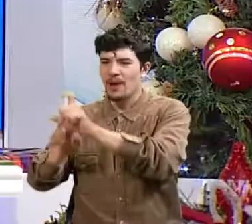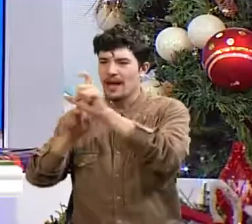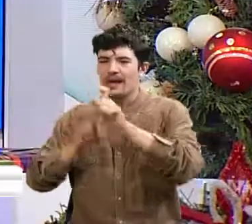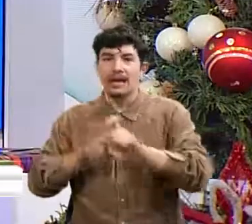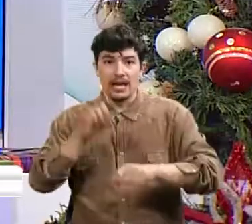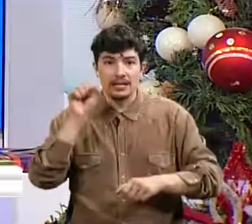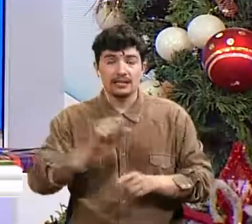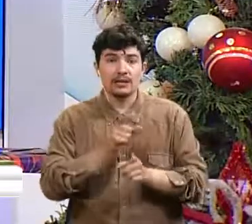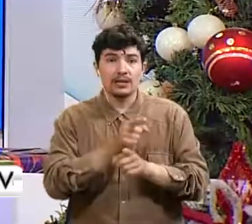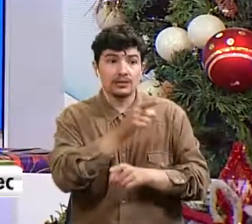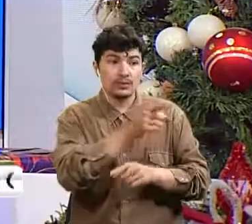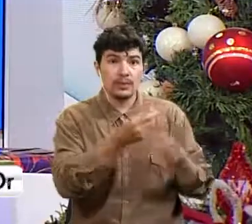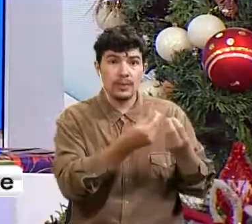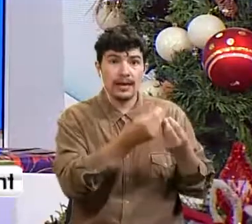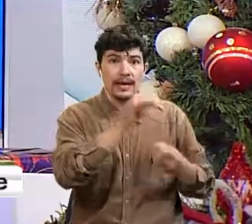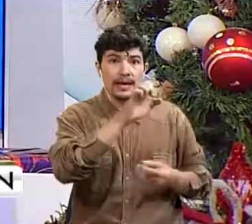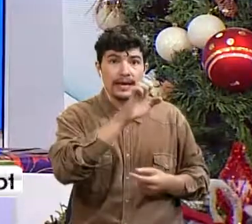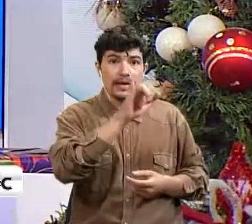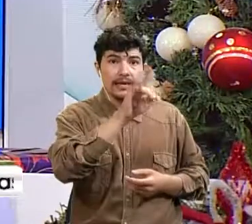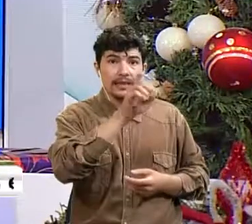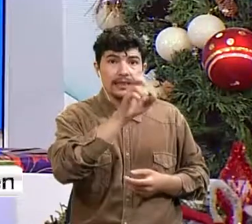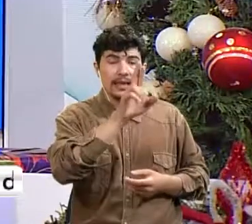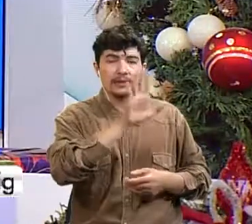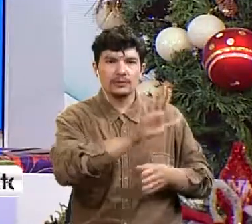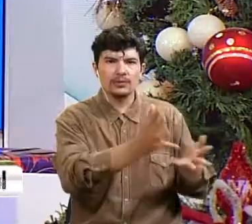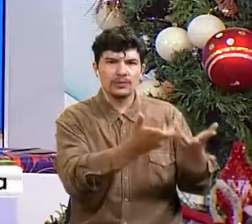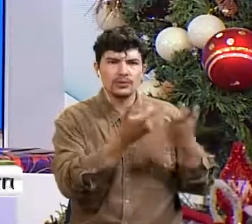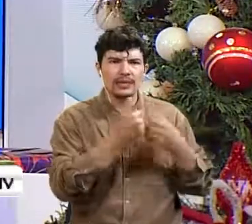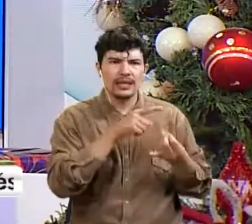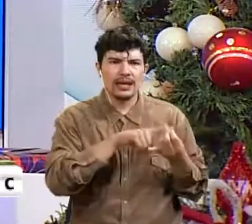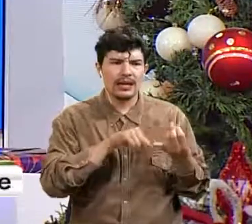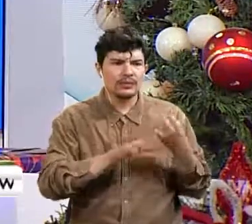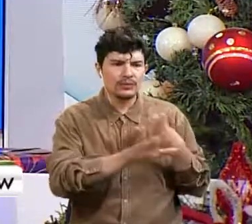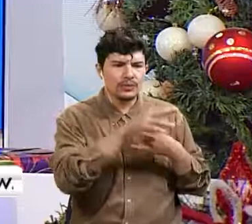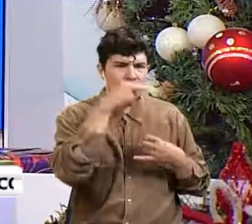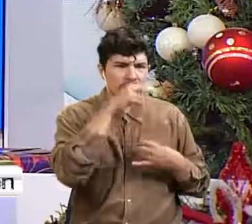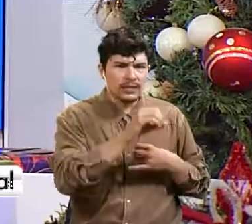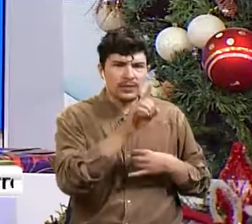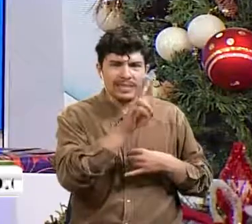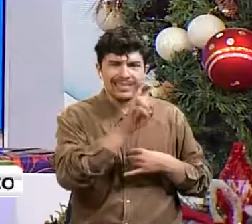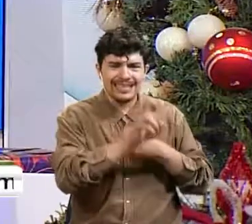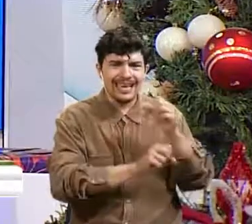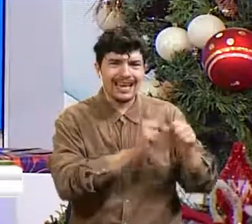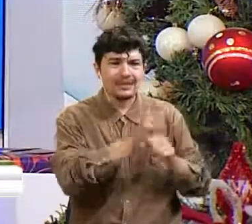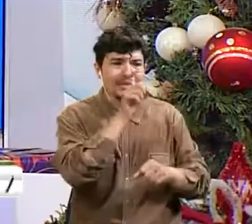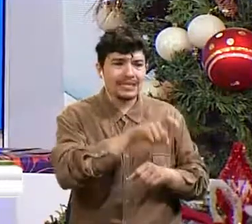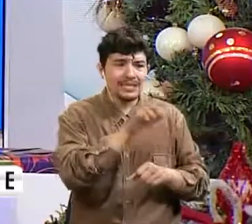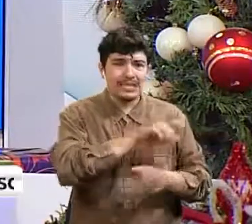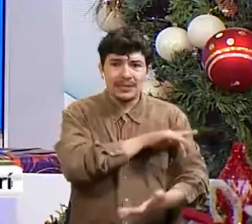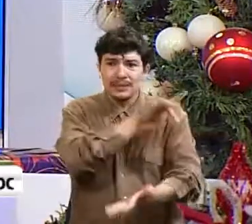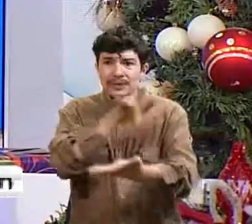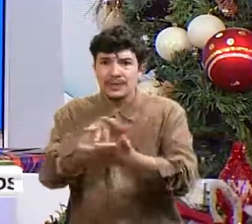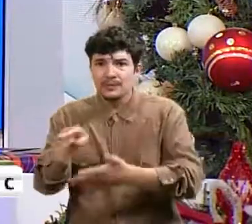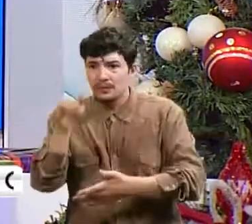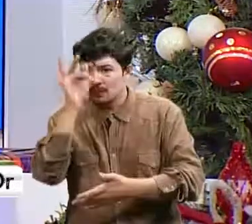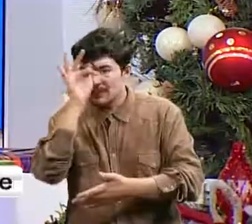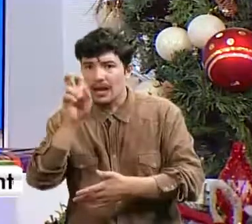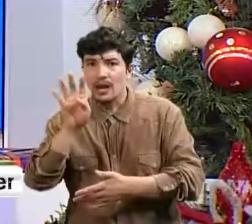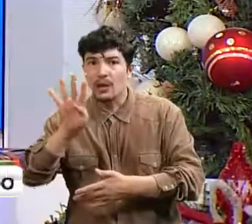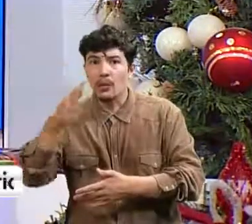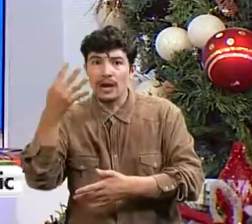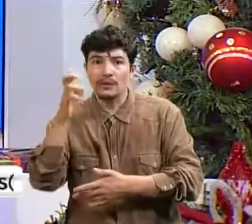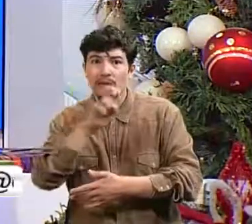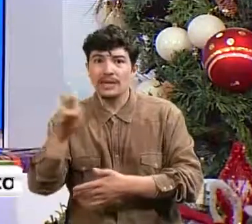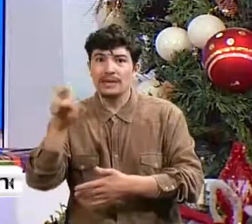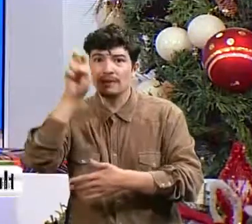Y retornamos con Eider Logato, quien nos cuenta acerca del caso de un menor que solicita con urgencia un traslado a una clínica de cuarto nivel. Eider, muy